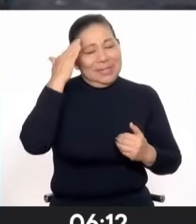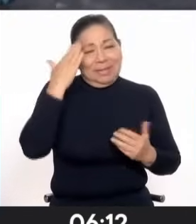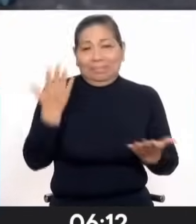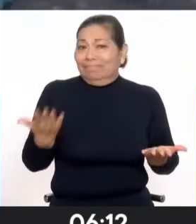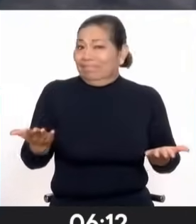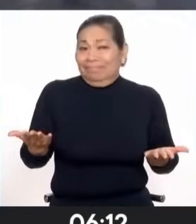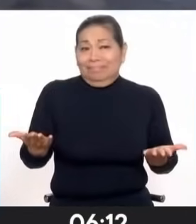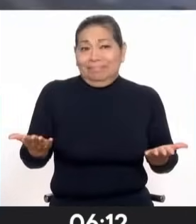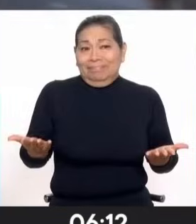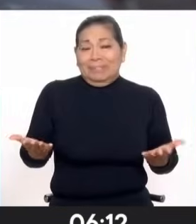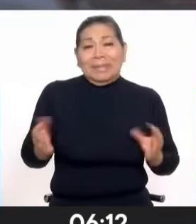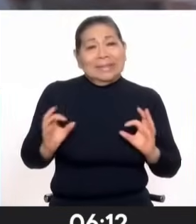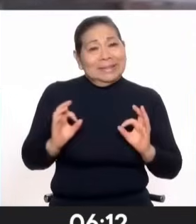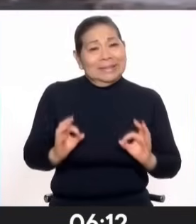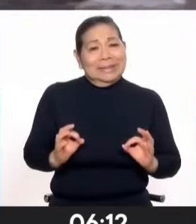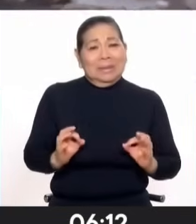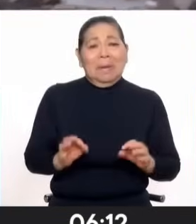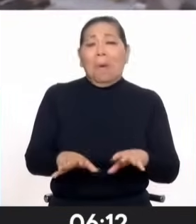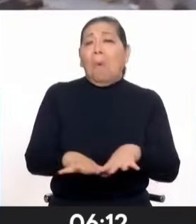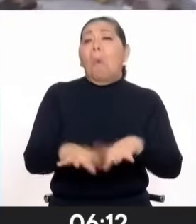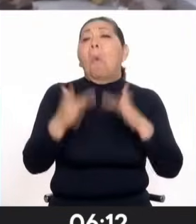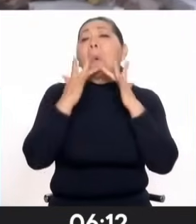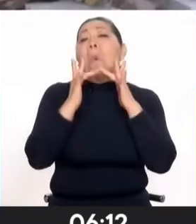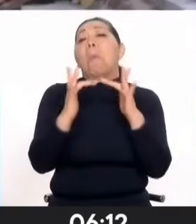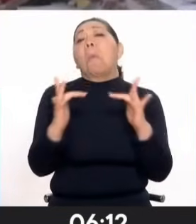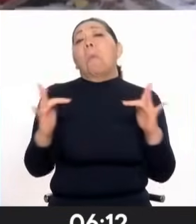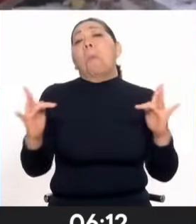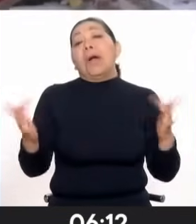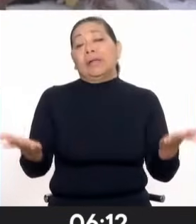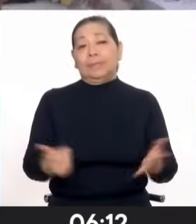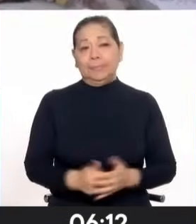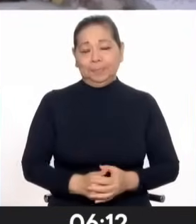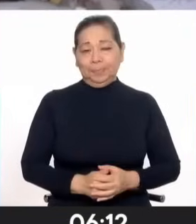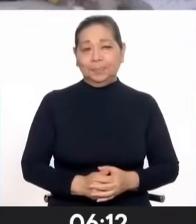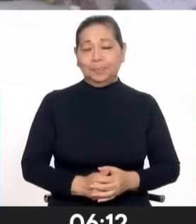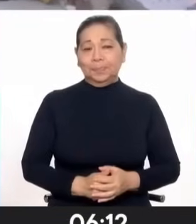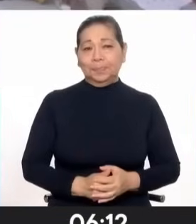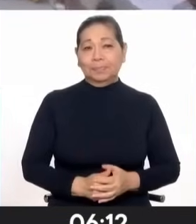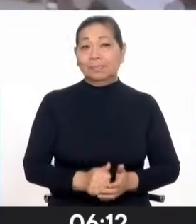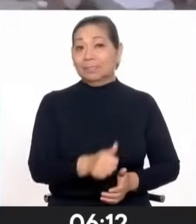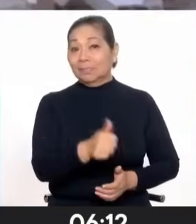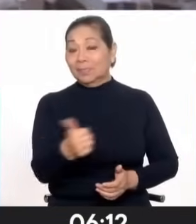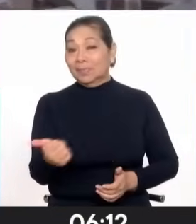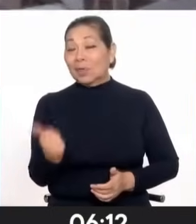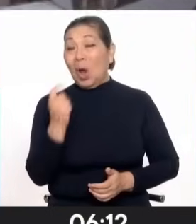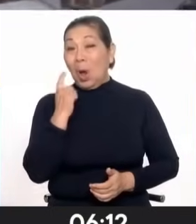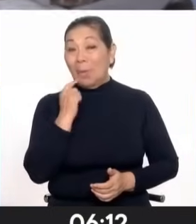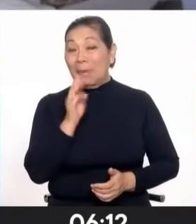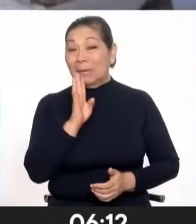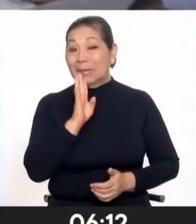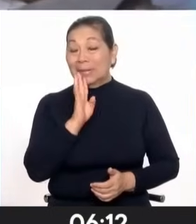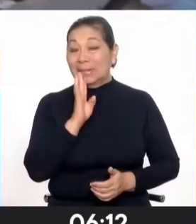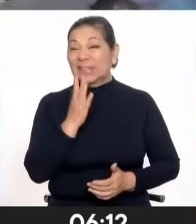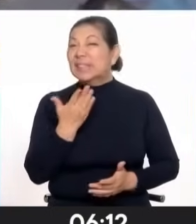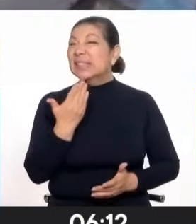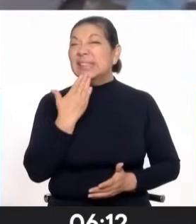no van a hacer nada, siempre para Pampa esto. Caballero, buen día. Usted me explicaba también de que ustedes vienen ocupando ese sector, que tenían en cierta